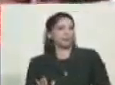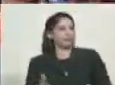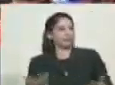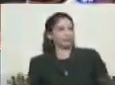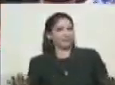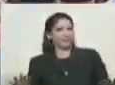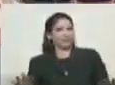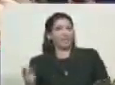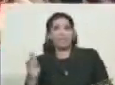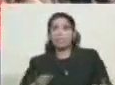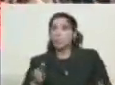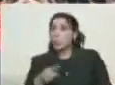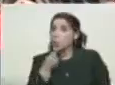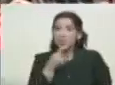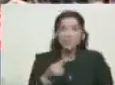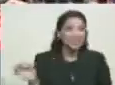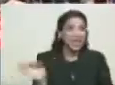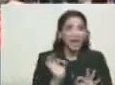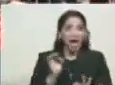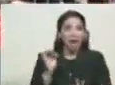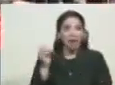Ninguno condena el magnicidio.